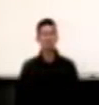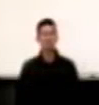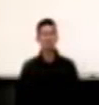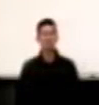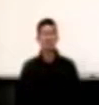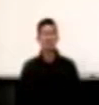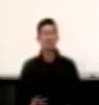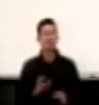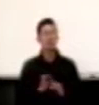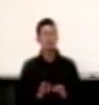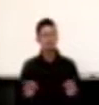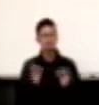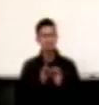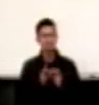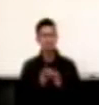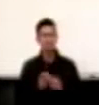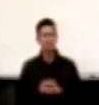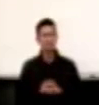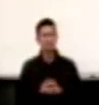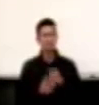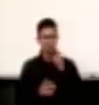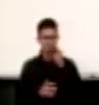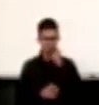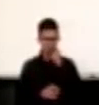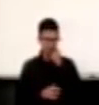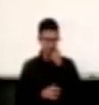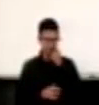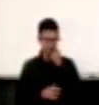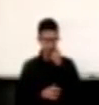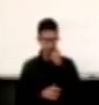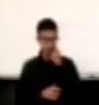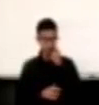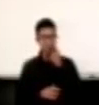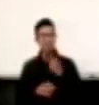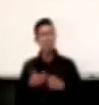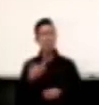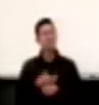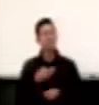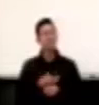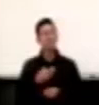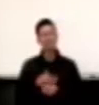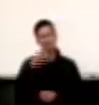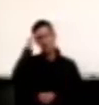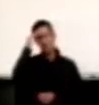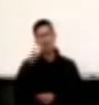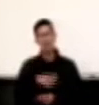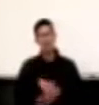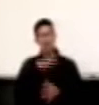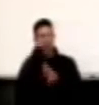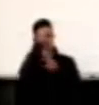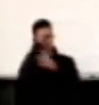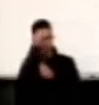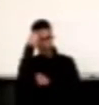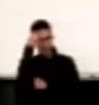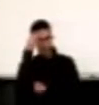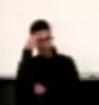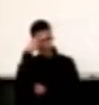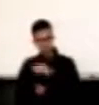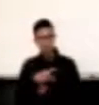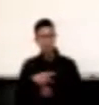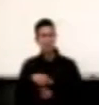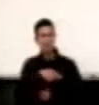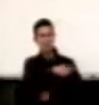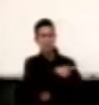Pero sí es importante evitar en este momento, por ejemplo, lo que pasó, creo yo, con el Pacto por México, es decir, en donde prácticamente dejemos a los